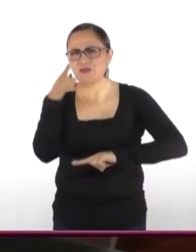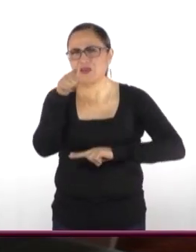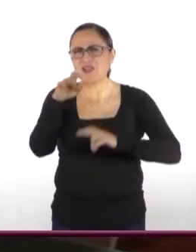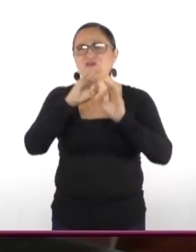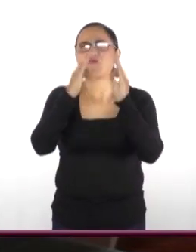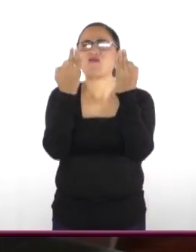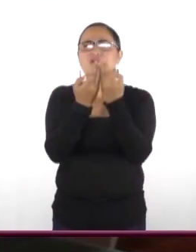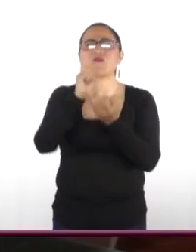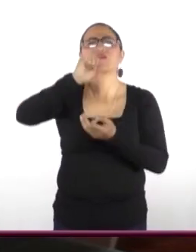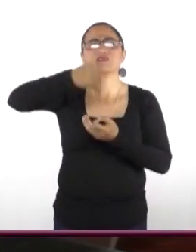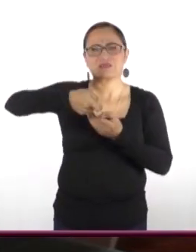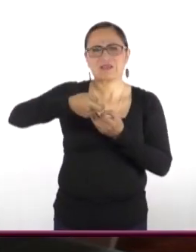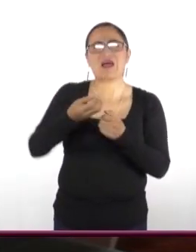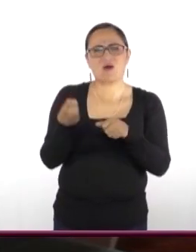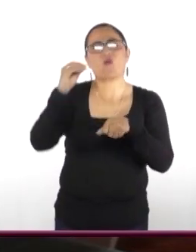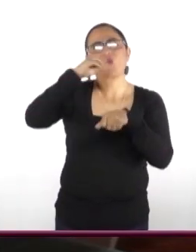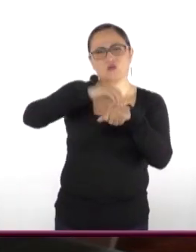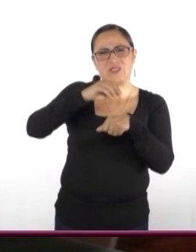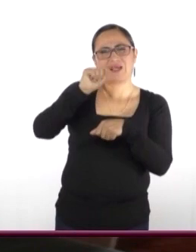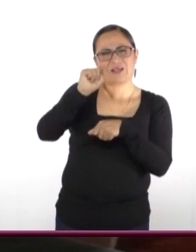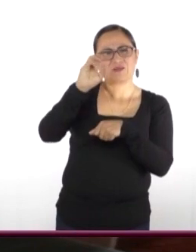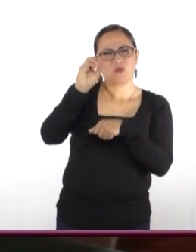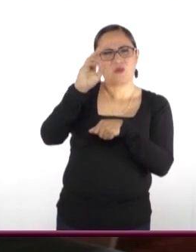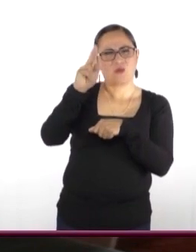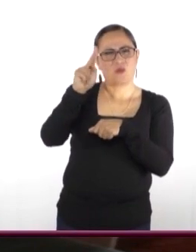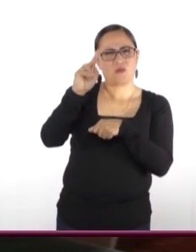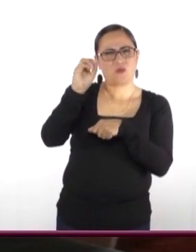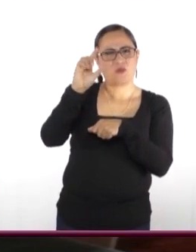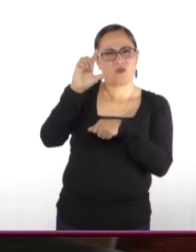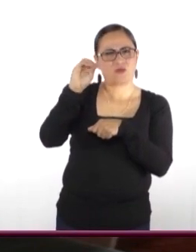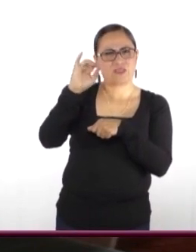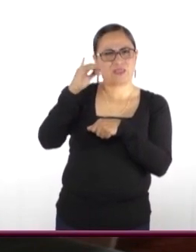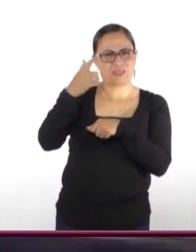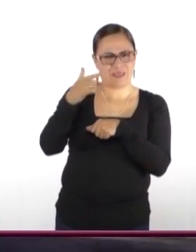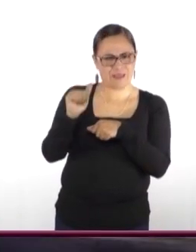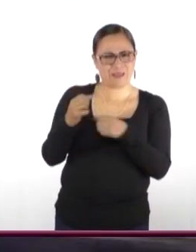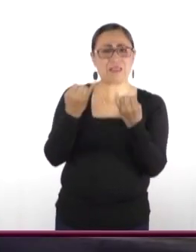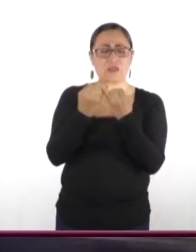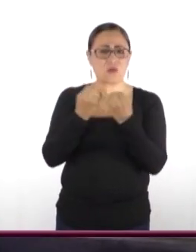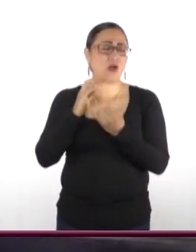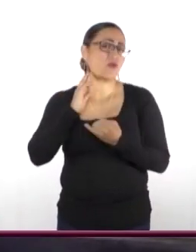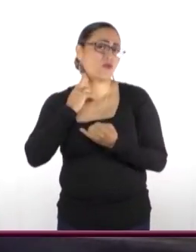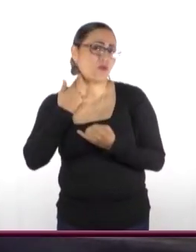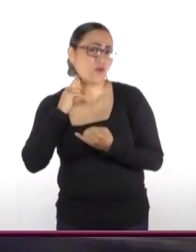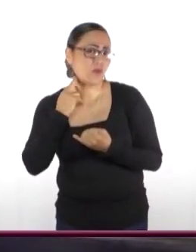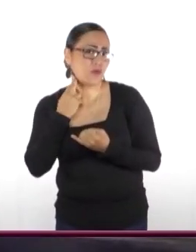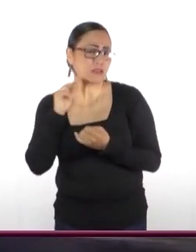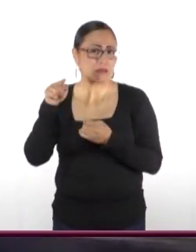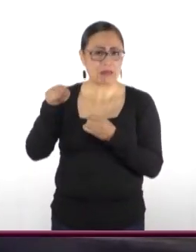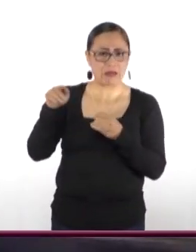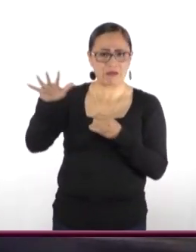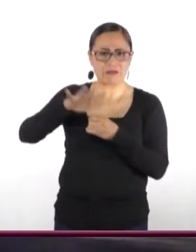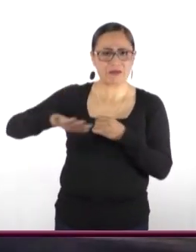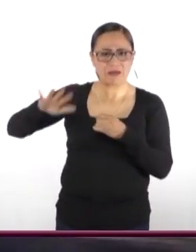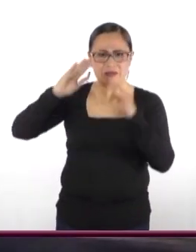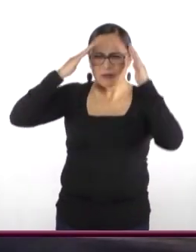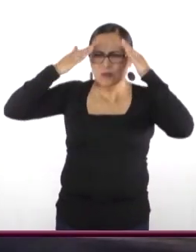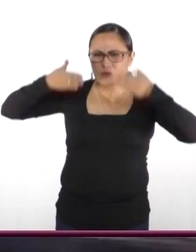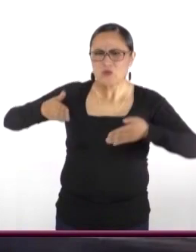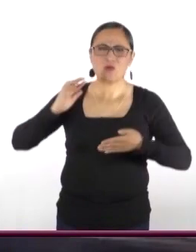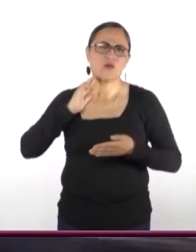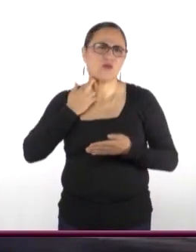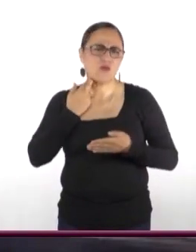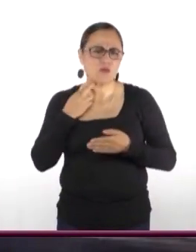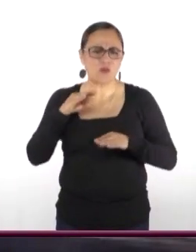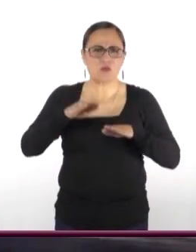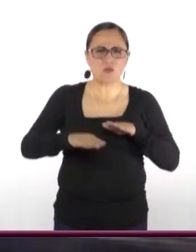la forma del universo, y bueno, dentro de esto se utilizan nociones topológicas. En robótica también la han utilizado para entender